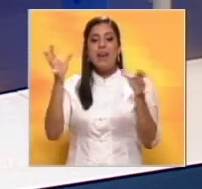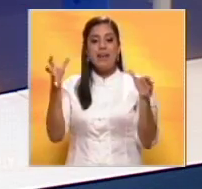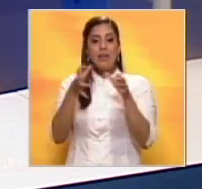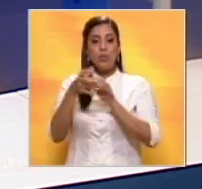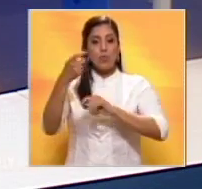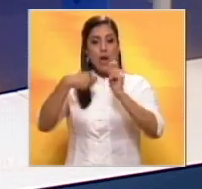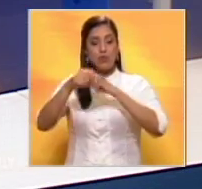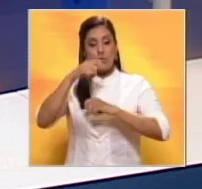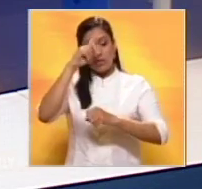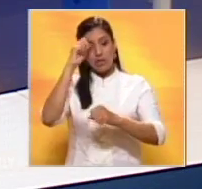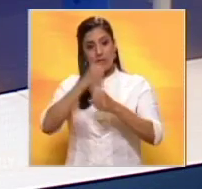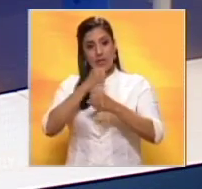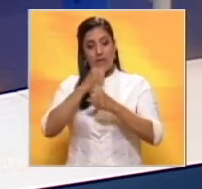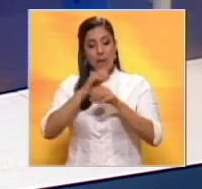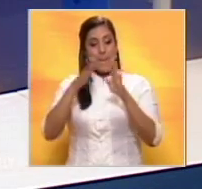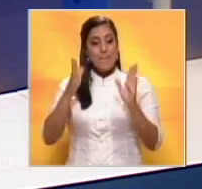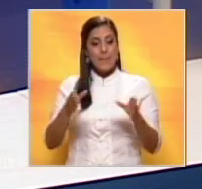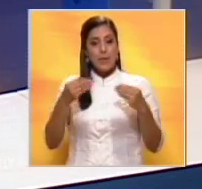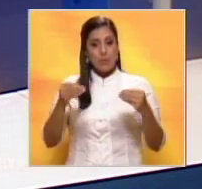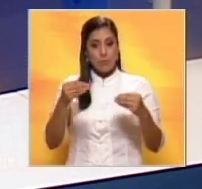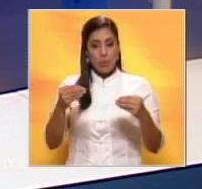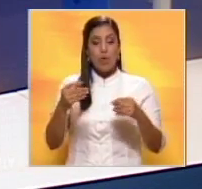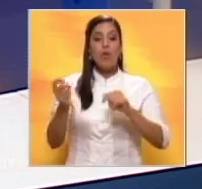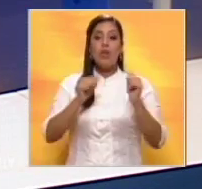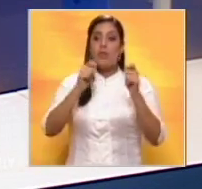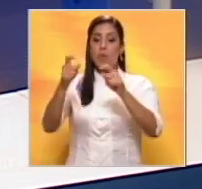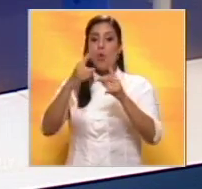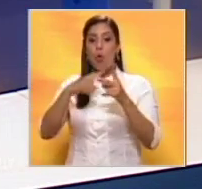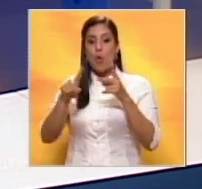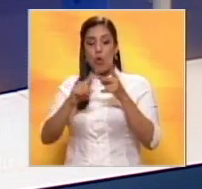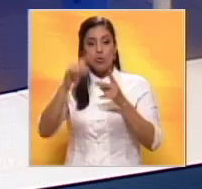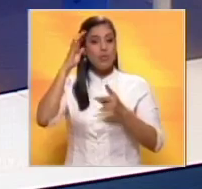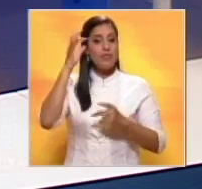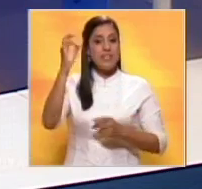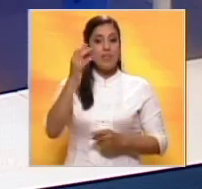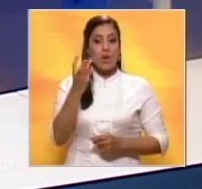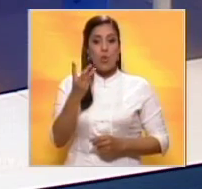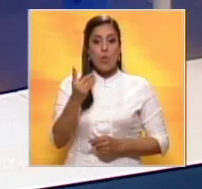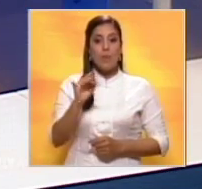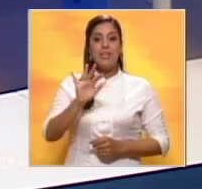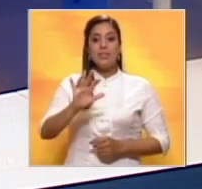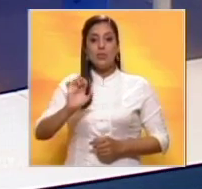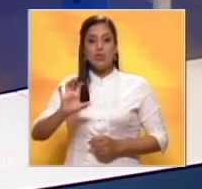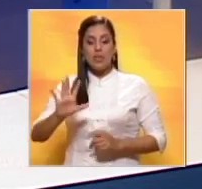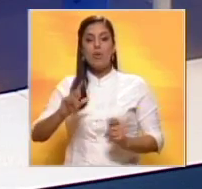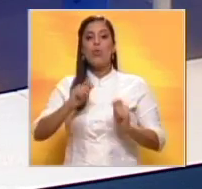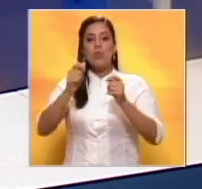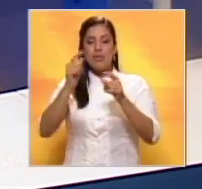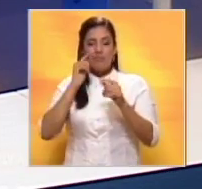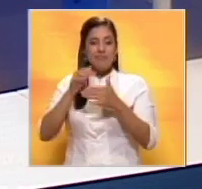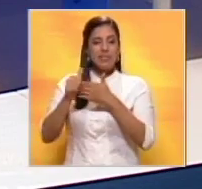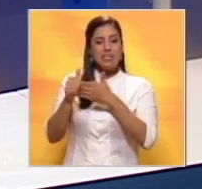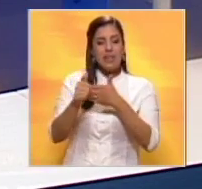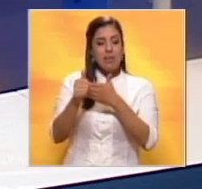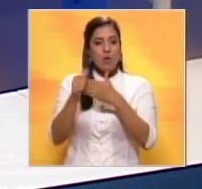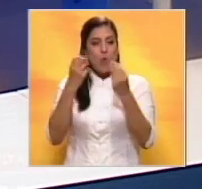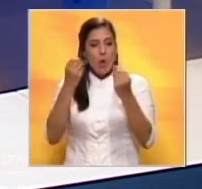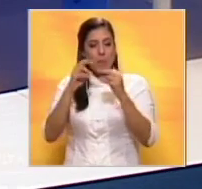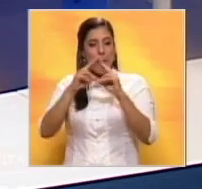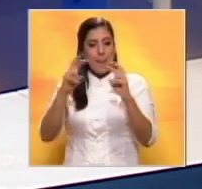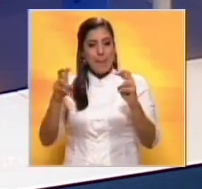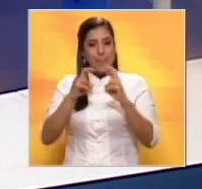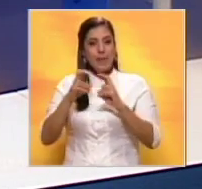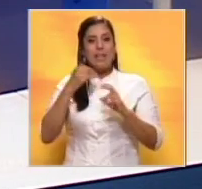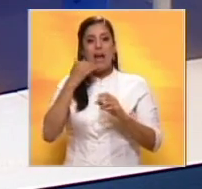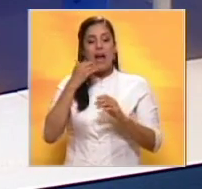la Asociación Iberoamericana de Ministerios Públicos. También informó sobre la designación de fiscal número 55 para dar seguimiento a las